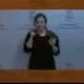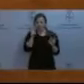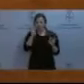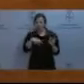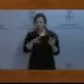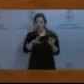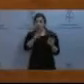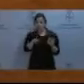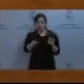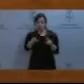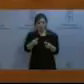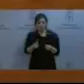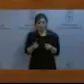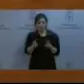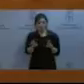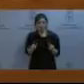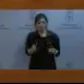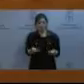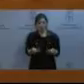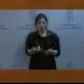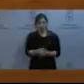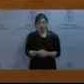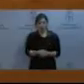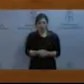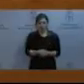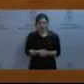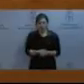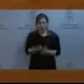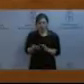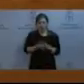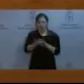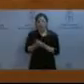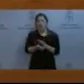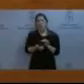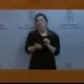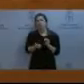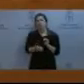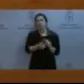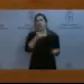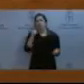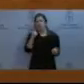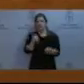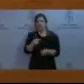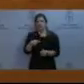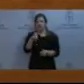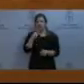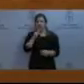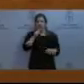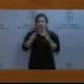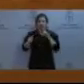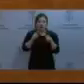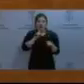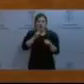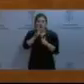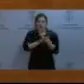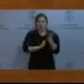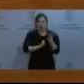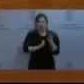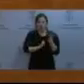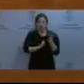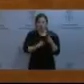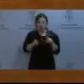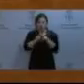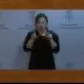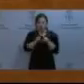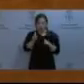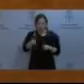nada. Ríase de las preferentes a nivel regional. Hubo protestas, artículos en presas, nada. La estafa